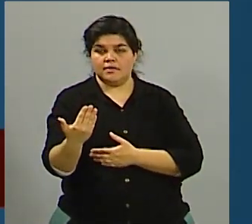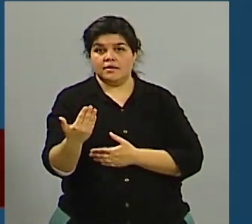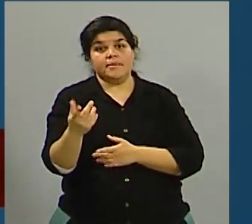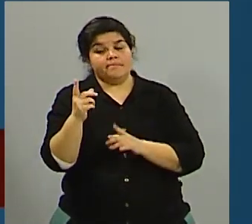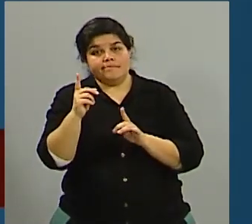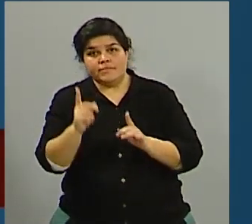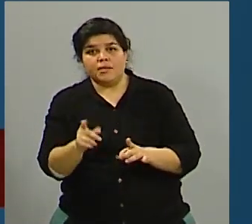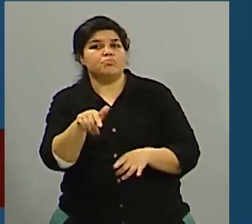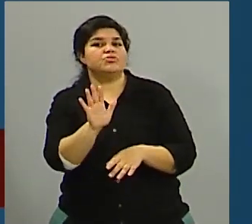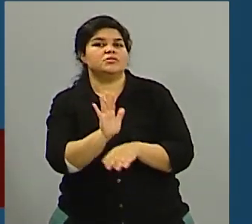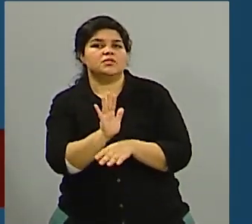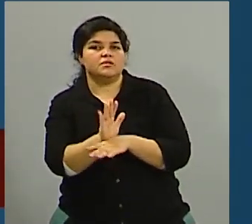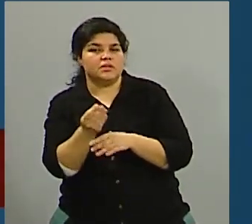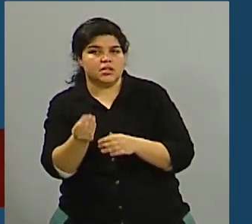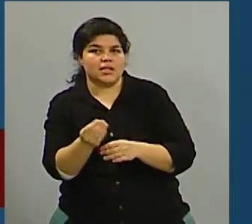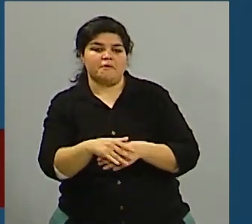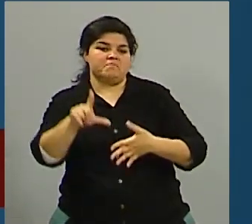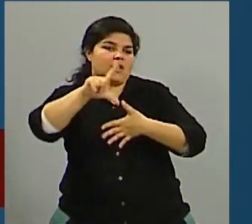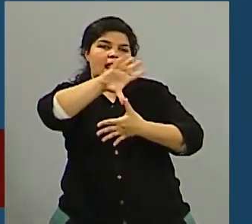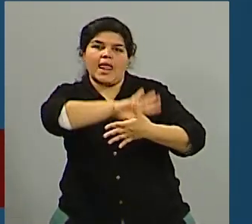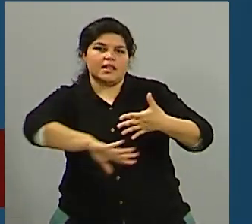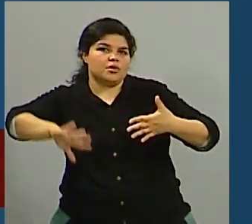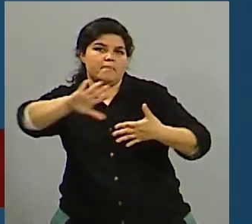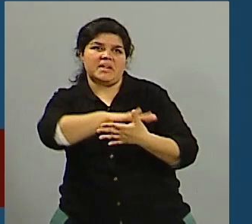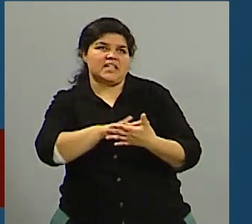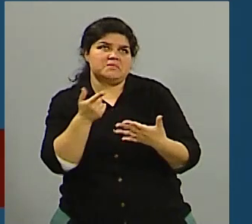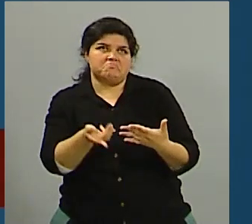nuestra cultura latinoamericana, ¿no? Pero